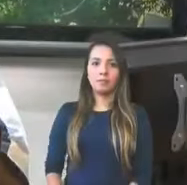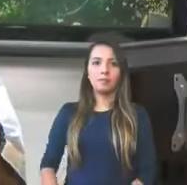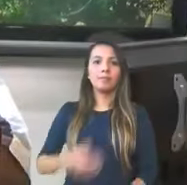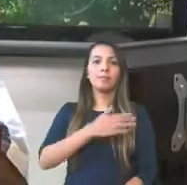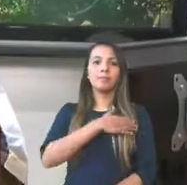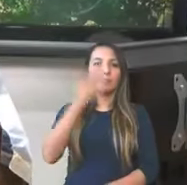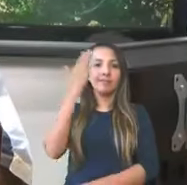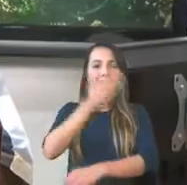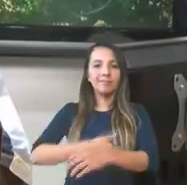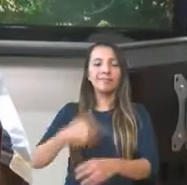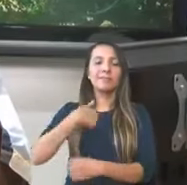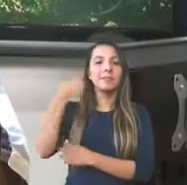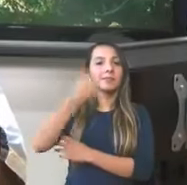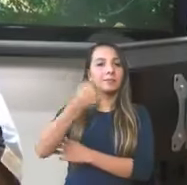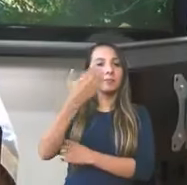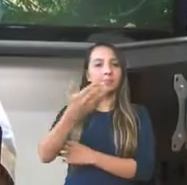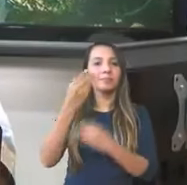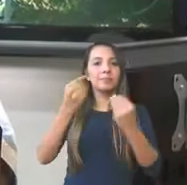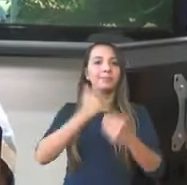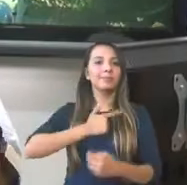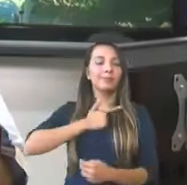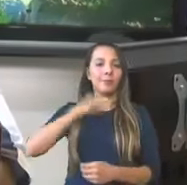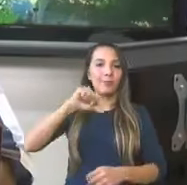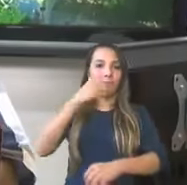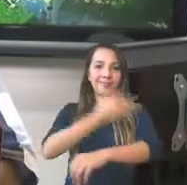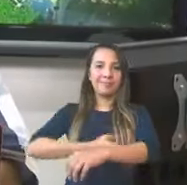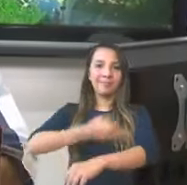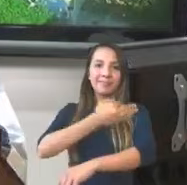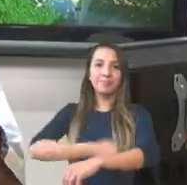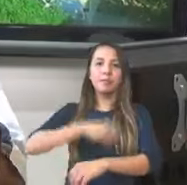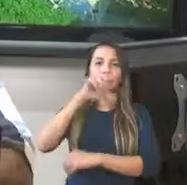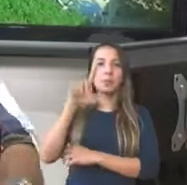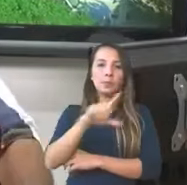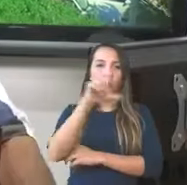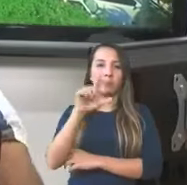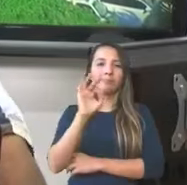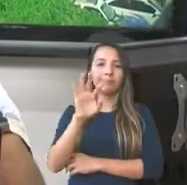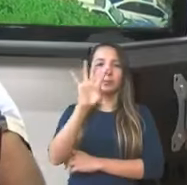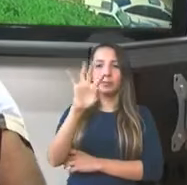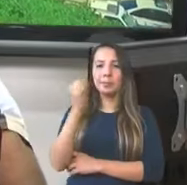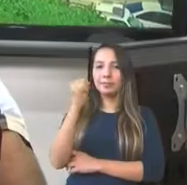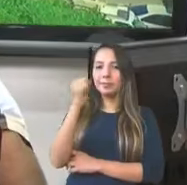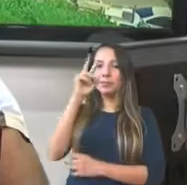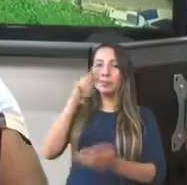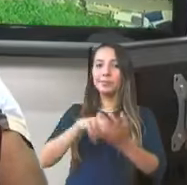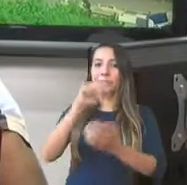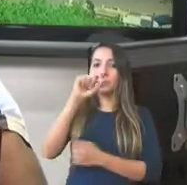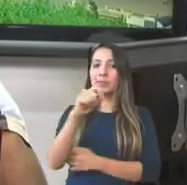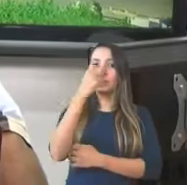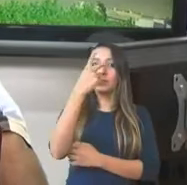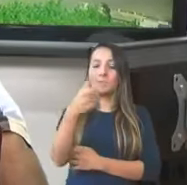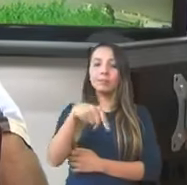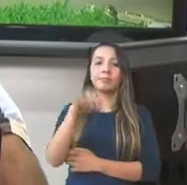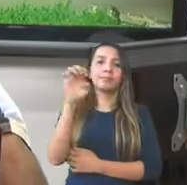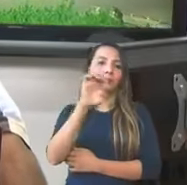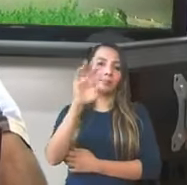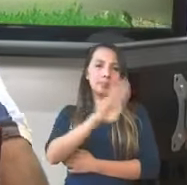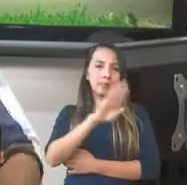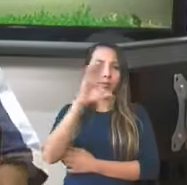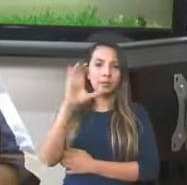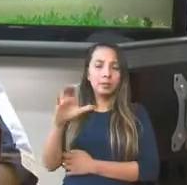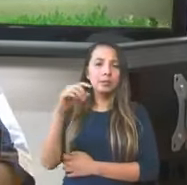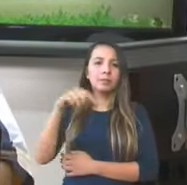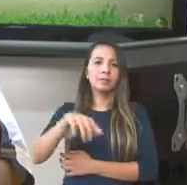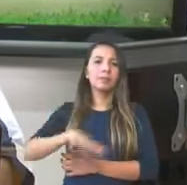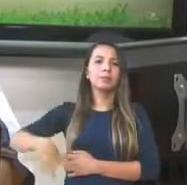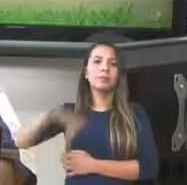Muy buenas tardes, les saludo con mucho gusto en esta tarde, lunes 19 de septiembre de 2022, desde Ensenada, Baja California, desde el